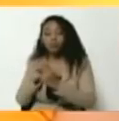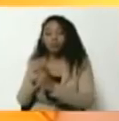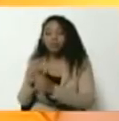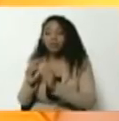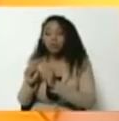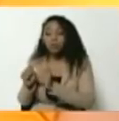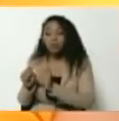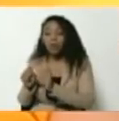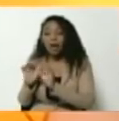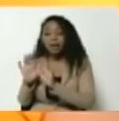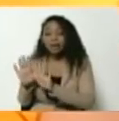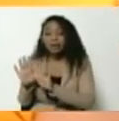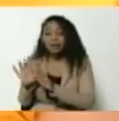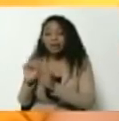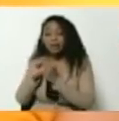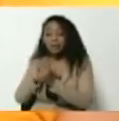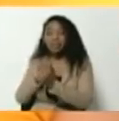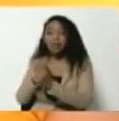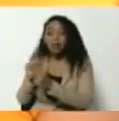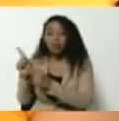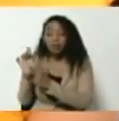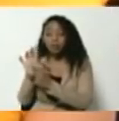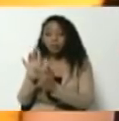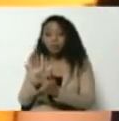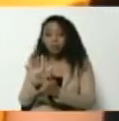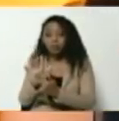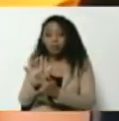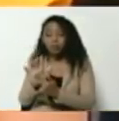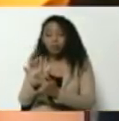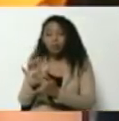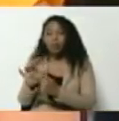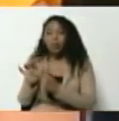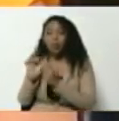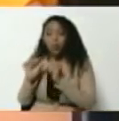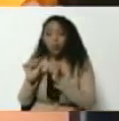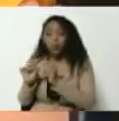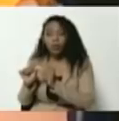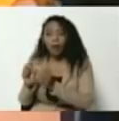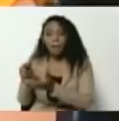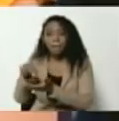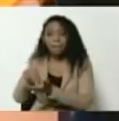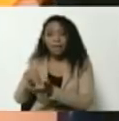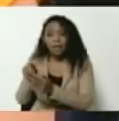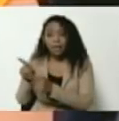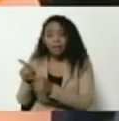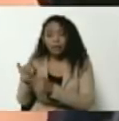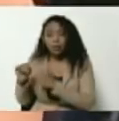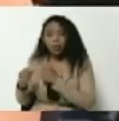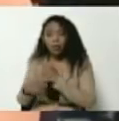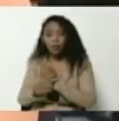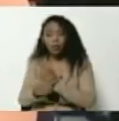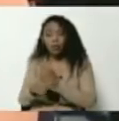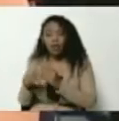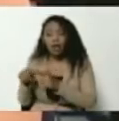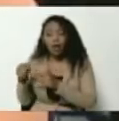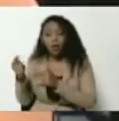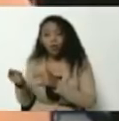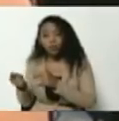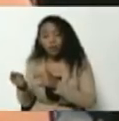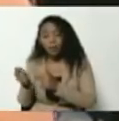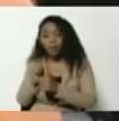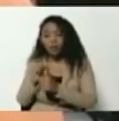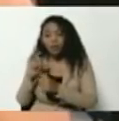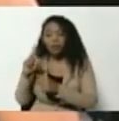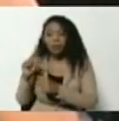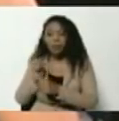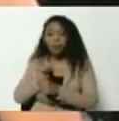si este diálogo que usted señaló a la agencia AP continúa en pie con Guaidó. Y la otra, aprovechando